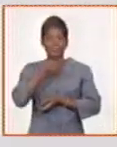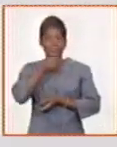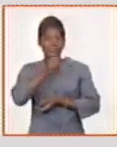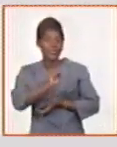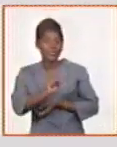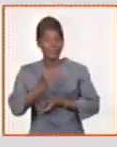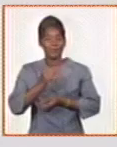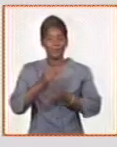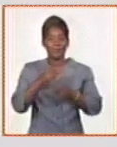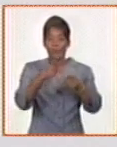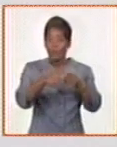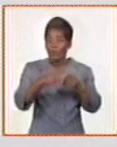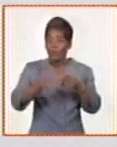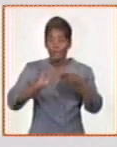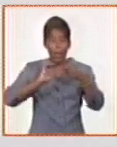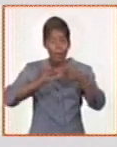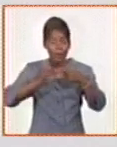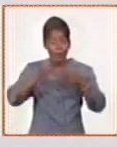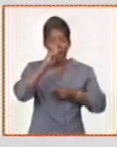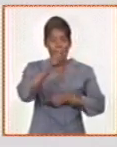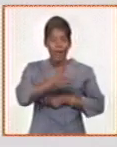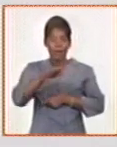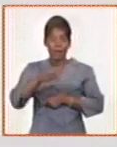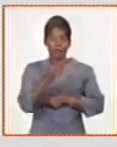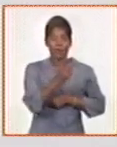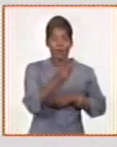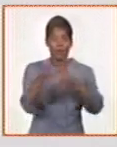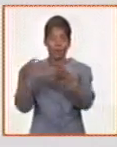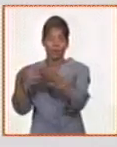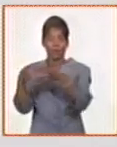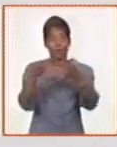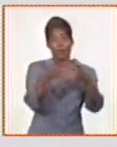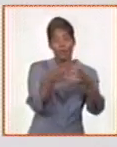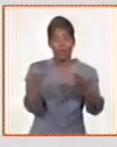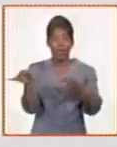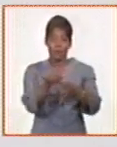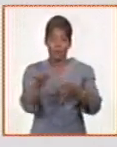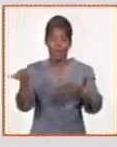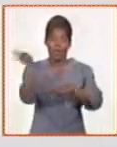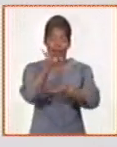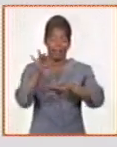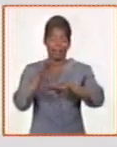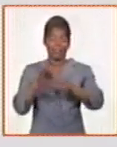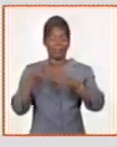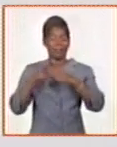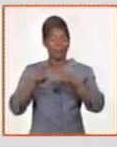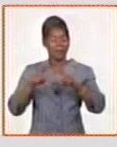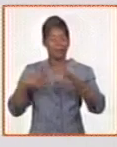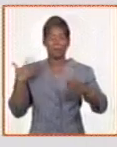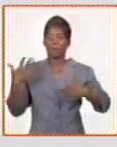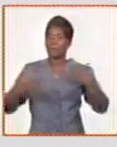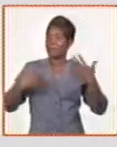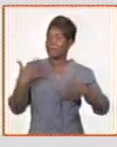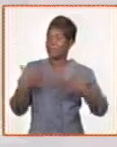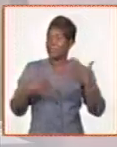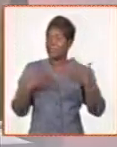pasar, pero sí sabíamos que al final la satisfacción de nos pasa en muchos